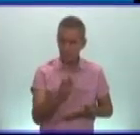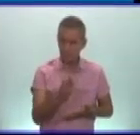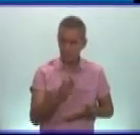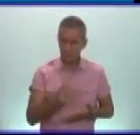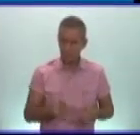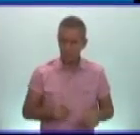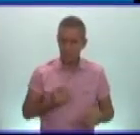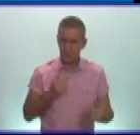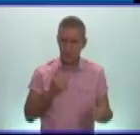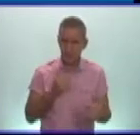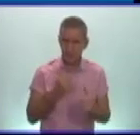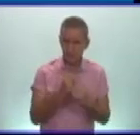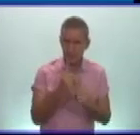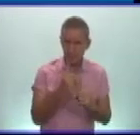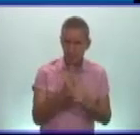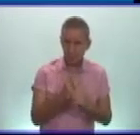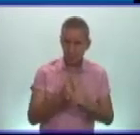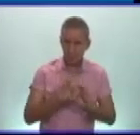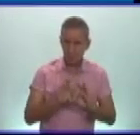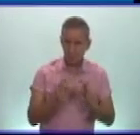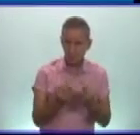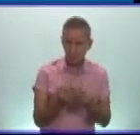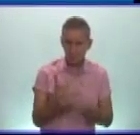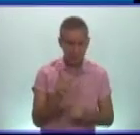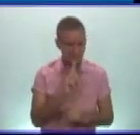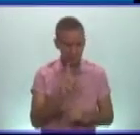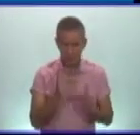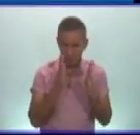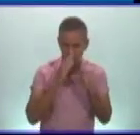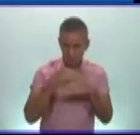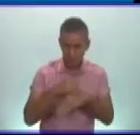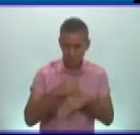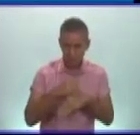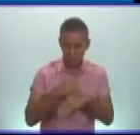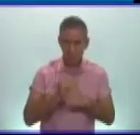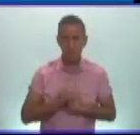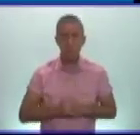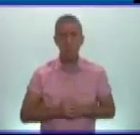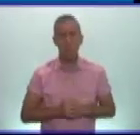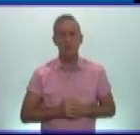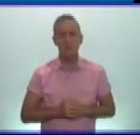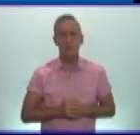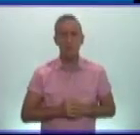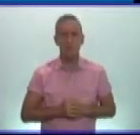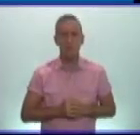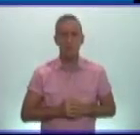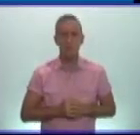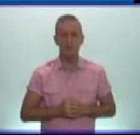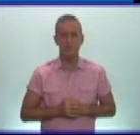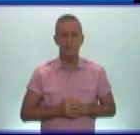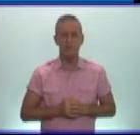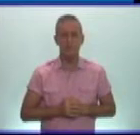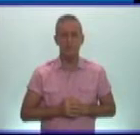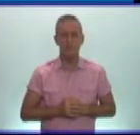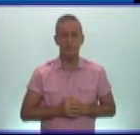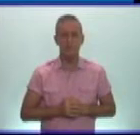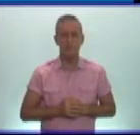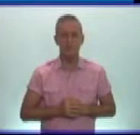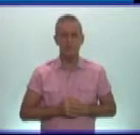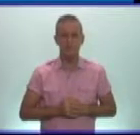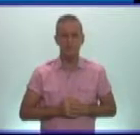familiaridad cuando lo hacemos en una carta familiar.